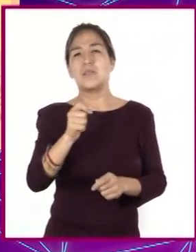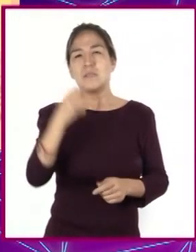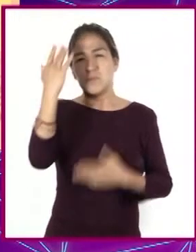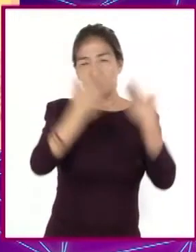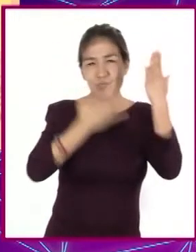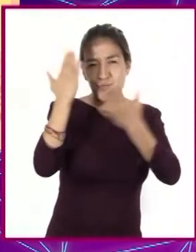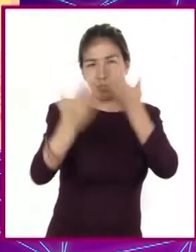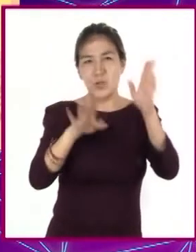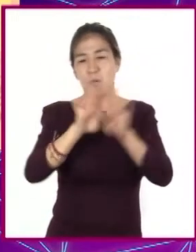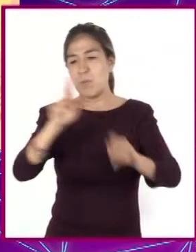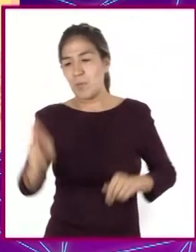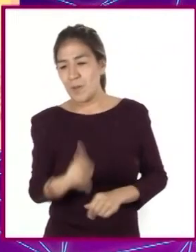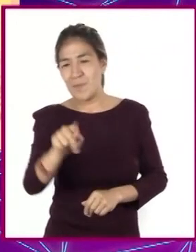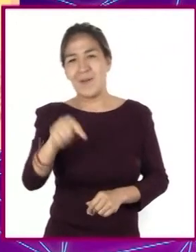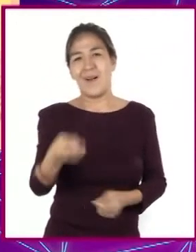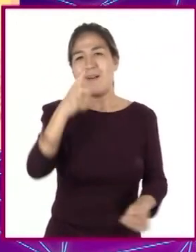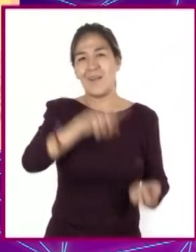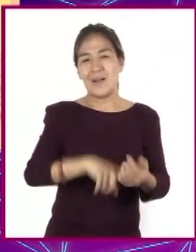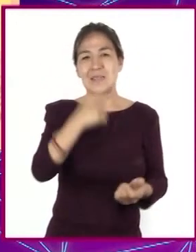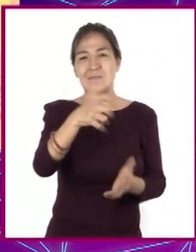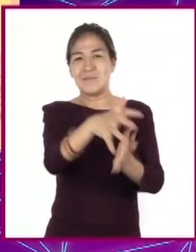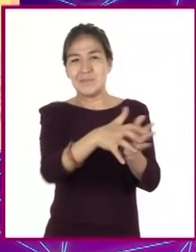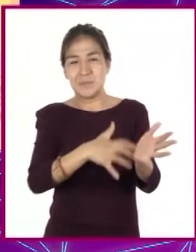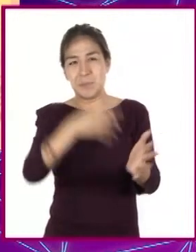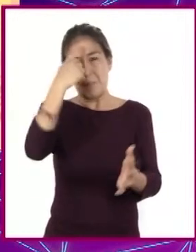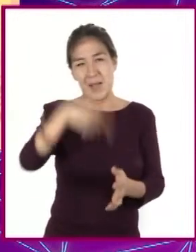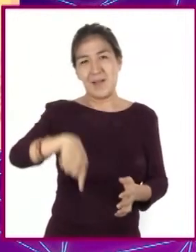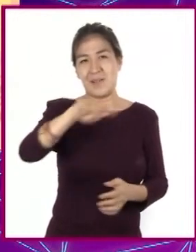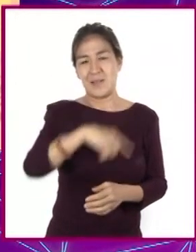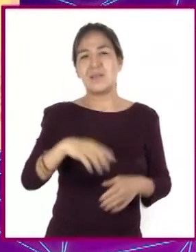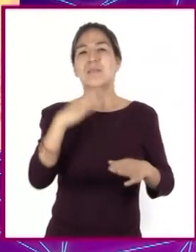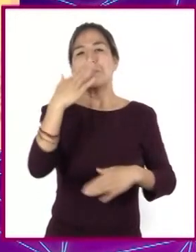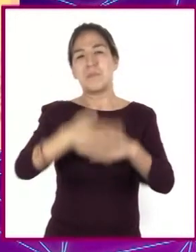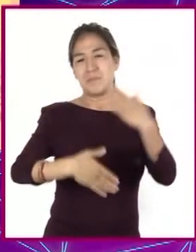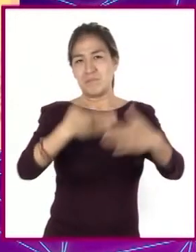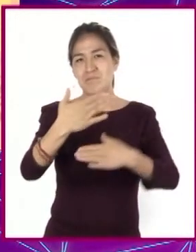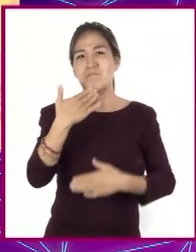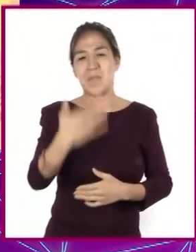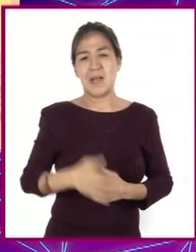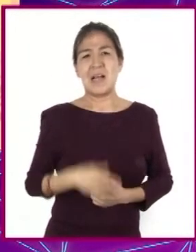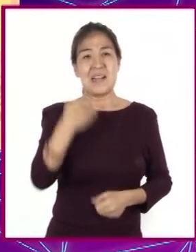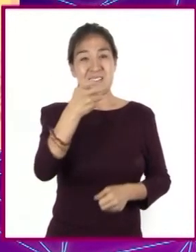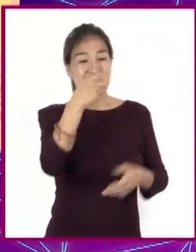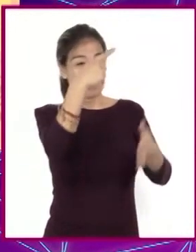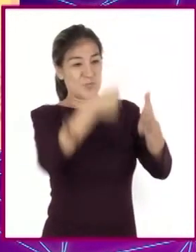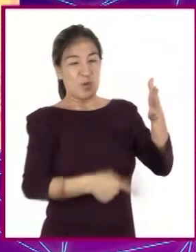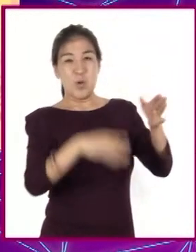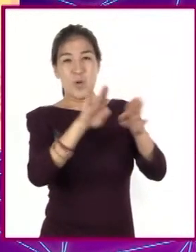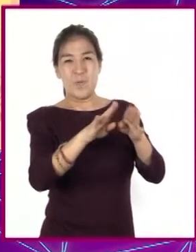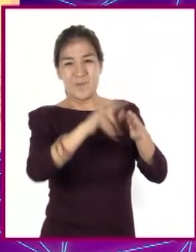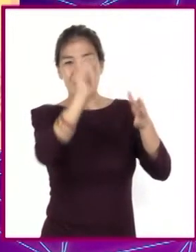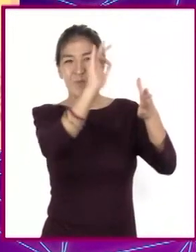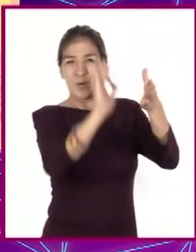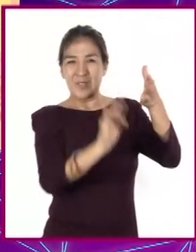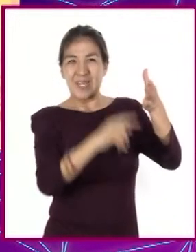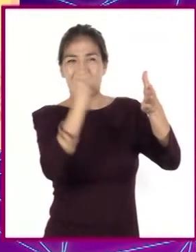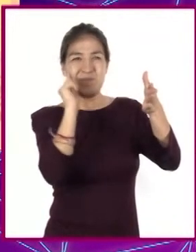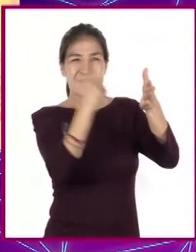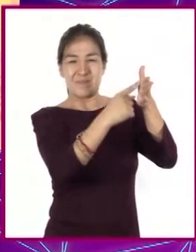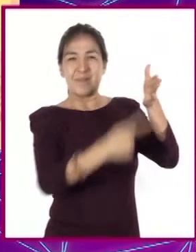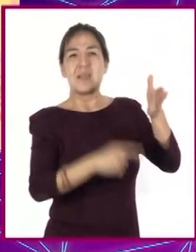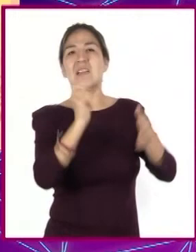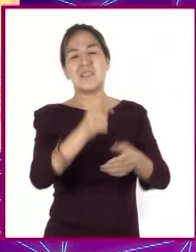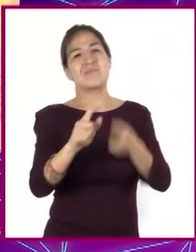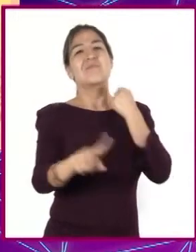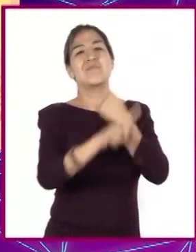Desarrollo Rural, Sustentable y la Soberanía Alimentaria. Estas cifras impactan tanto en lo económico como en lo social